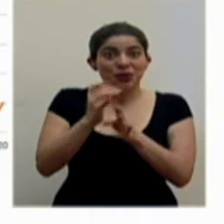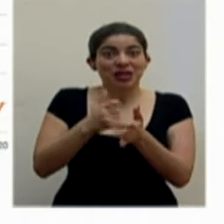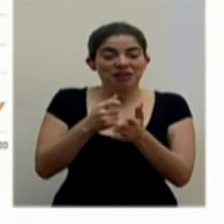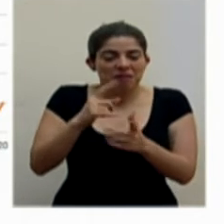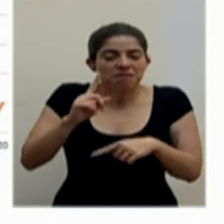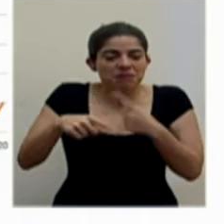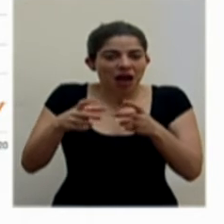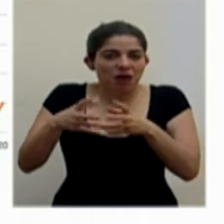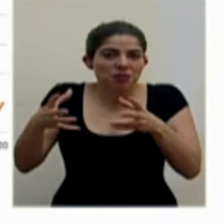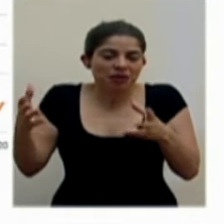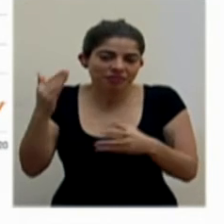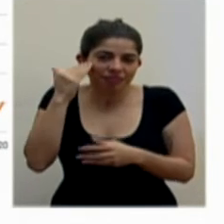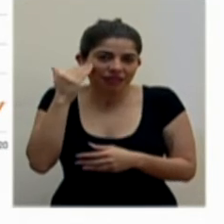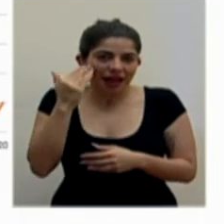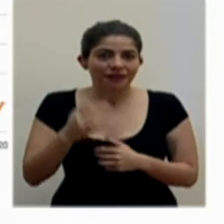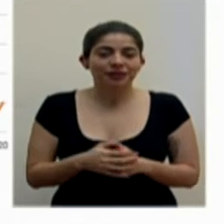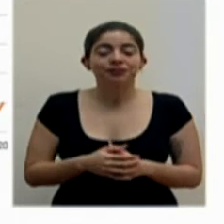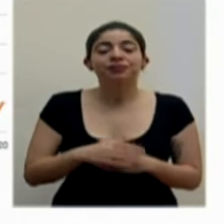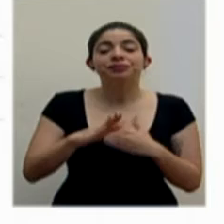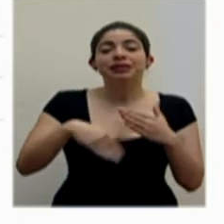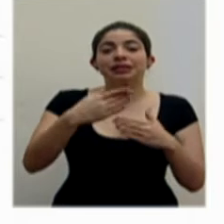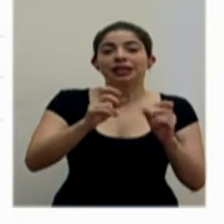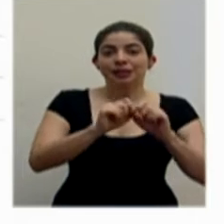intensivos. Vamos a la siguiente filmina.